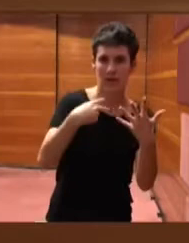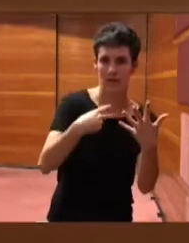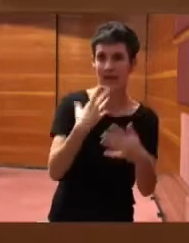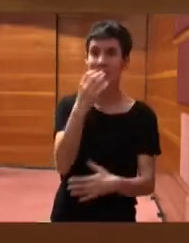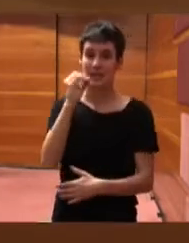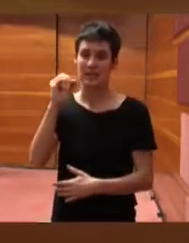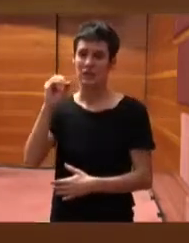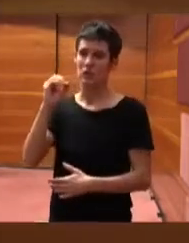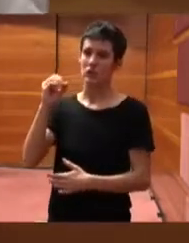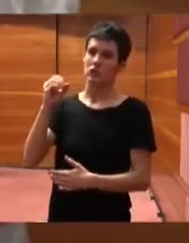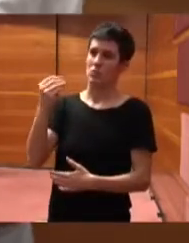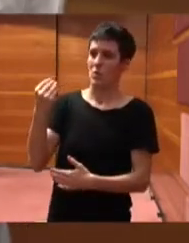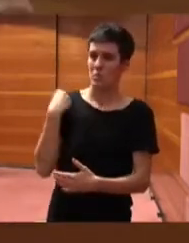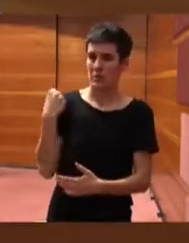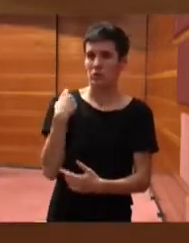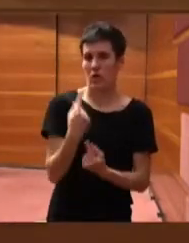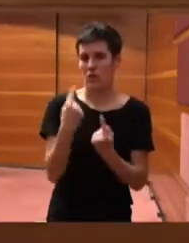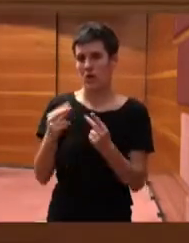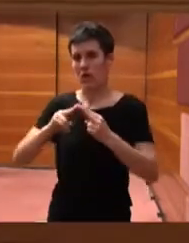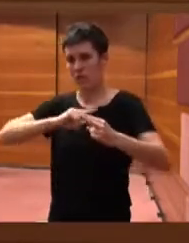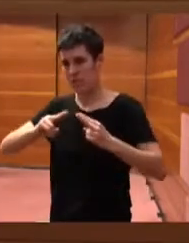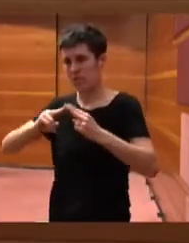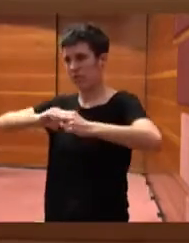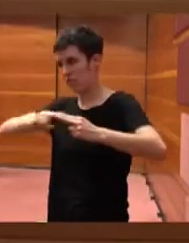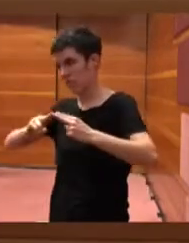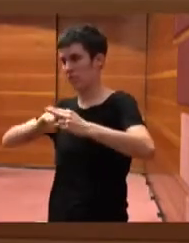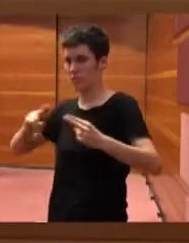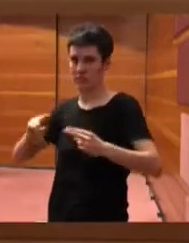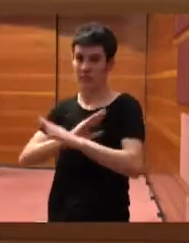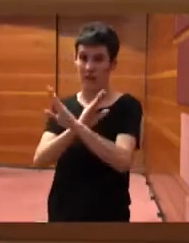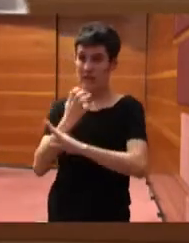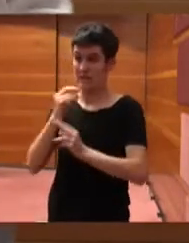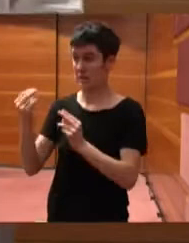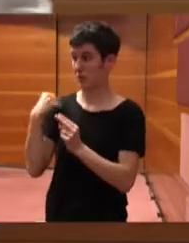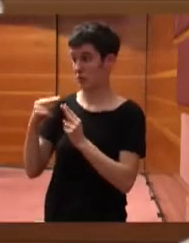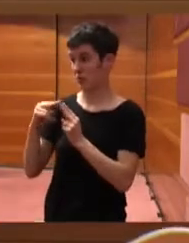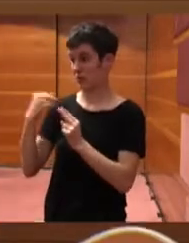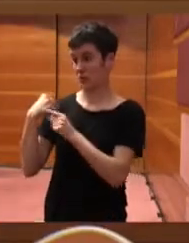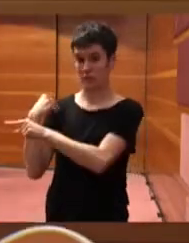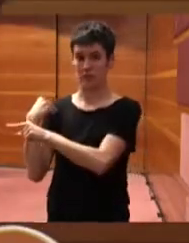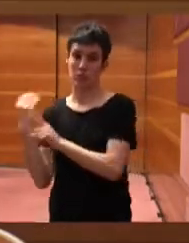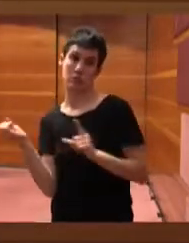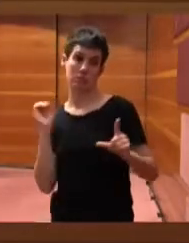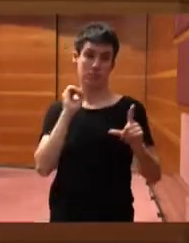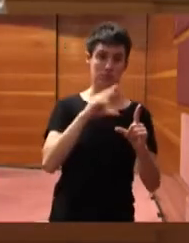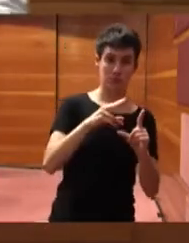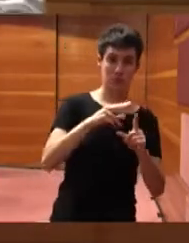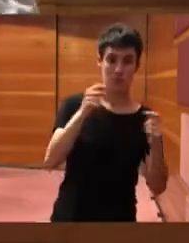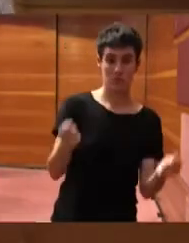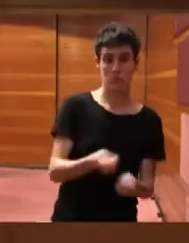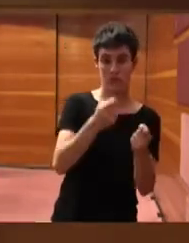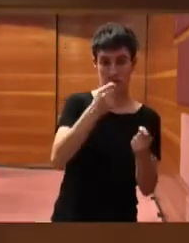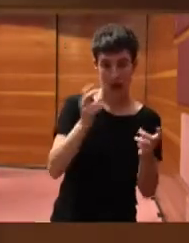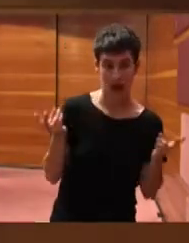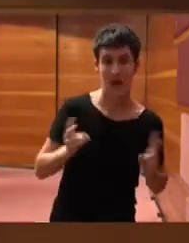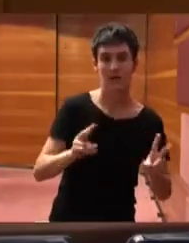las preguntas. En la medida que trasvasas preguntas a la publicidad activa, es todo mucho mejor. El ciudadano lo encuentra la primera y tú te ahorras